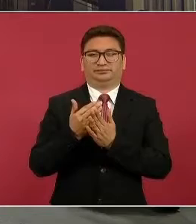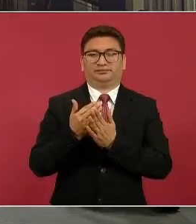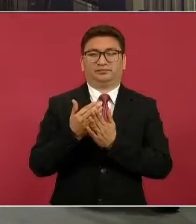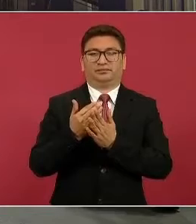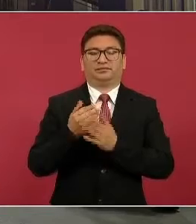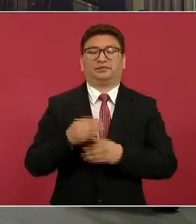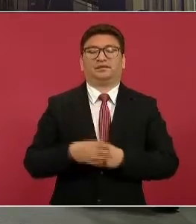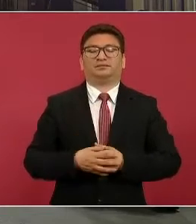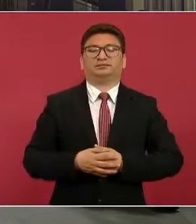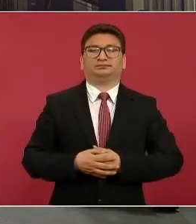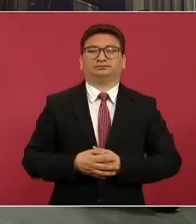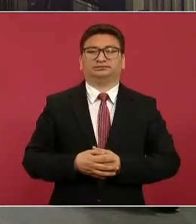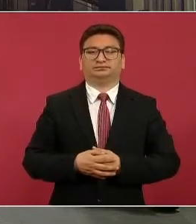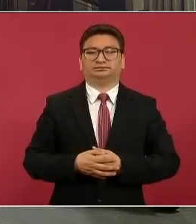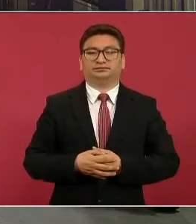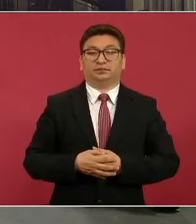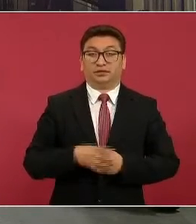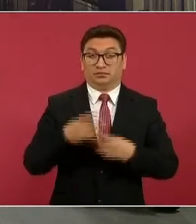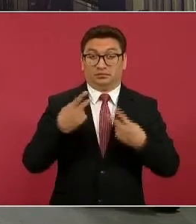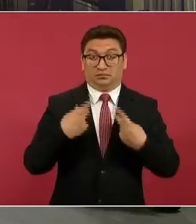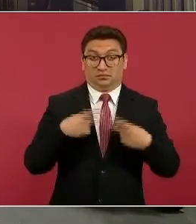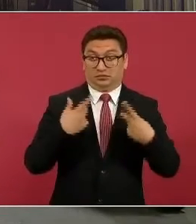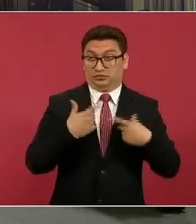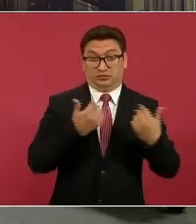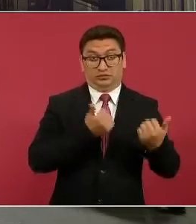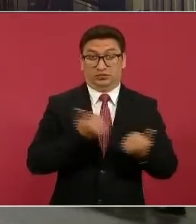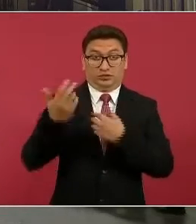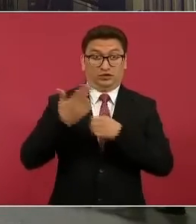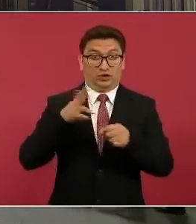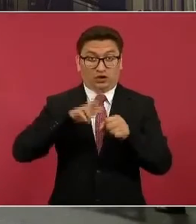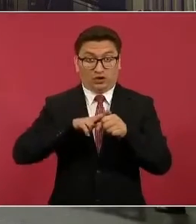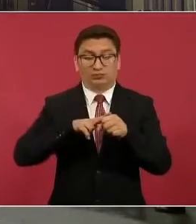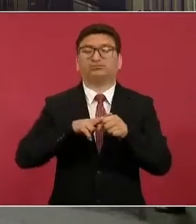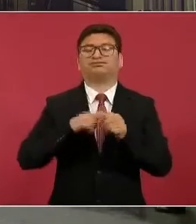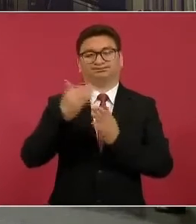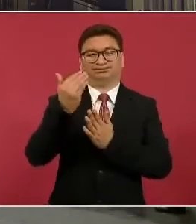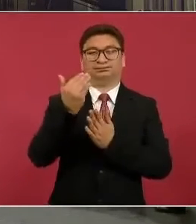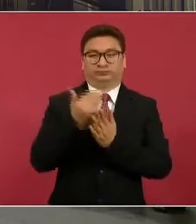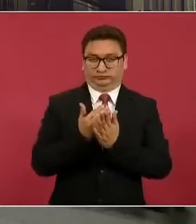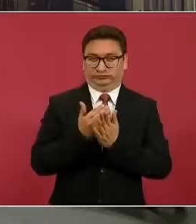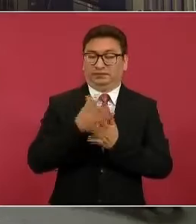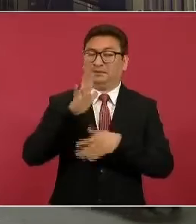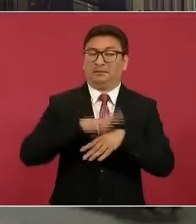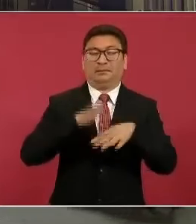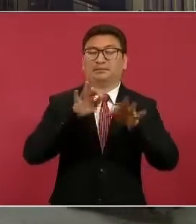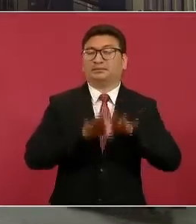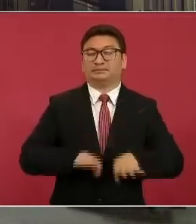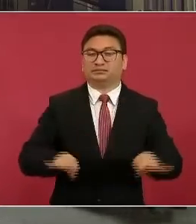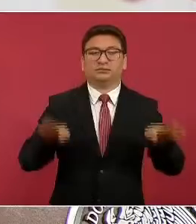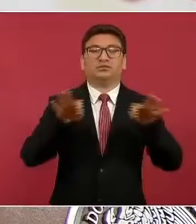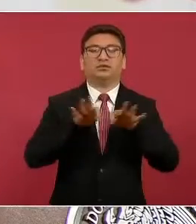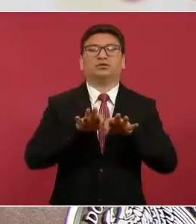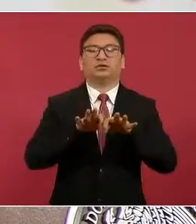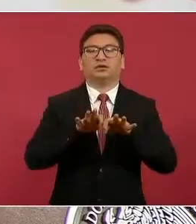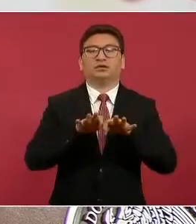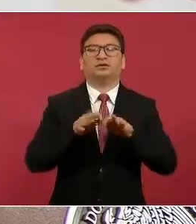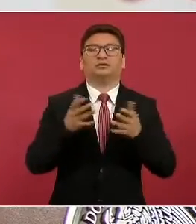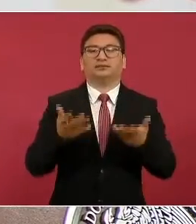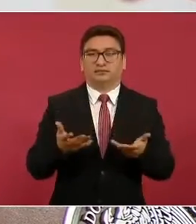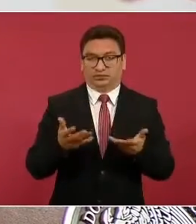menos los hospitalizados y, lo más importante, son menos